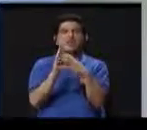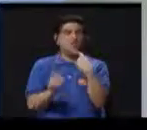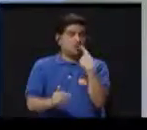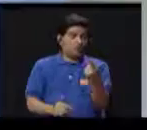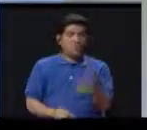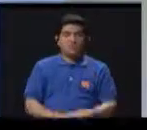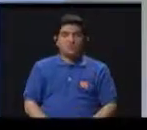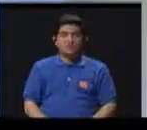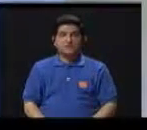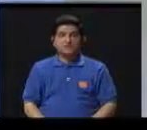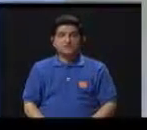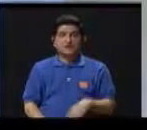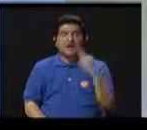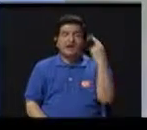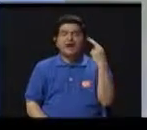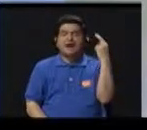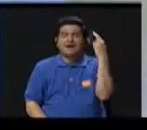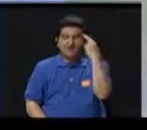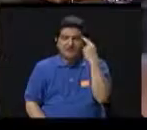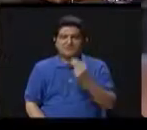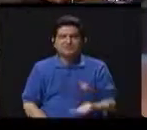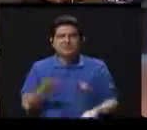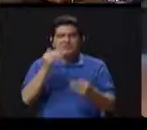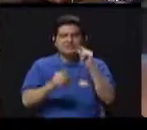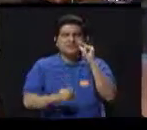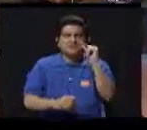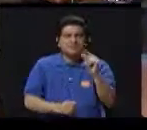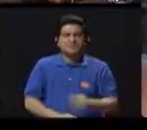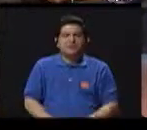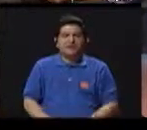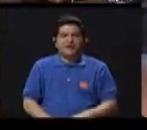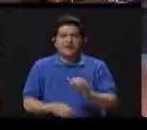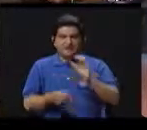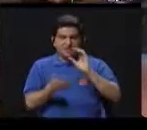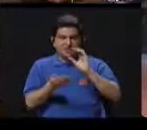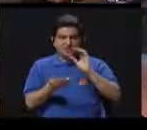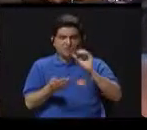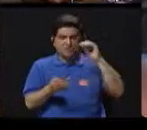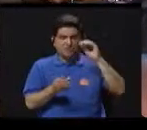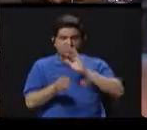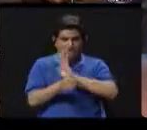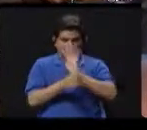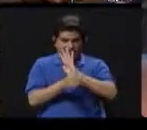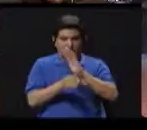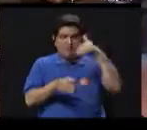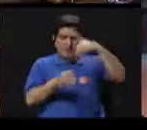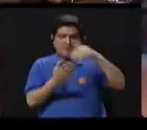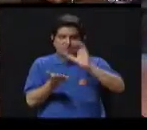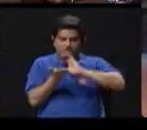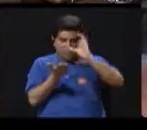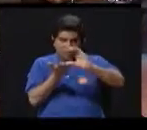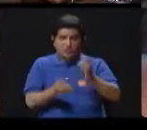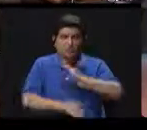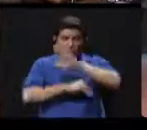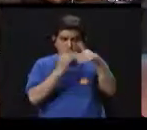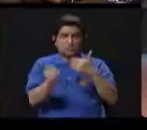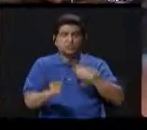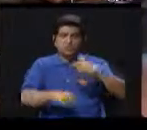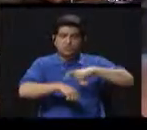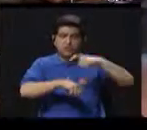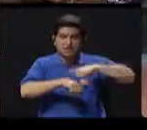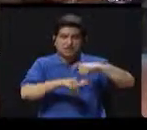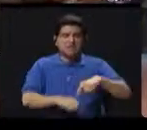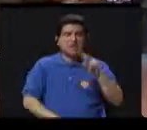como dice Maripa, en realidad esto por ser como un corto pequeño y en el marco de un curso, todas tuvimos como el tiempo de